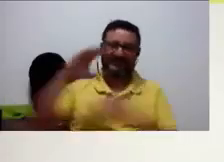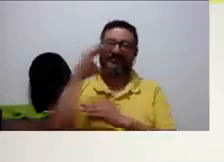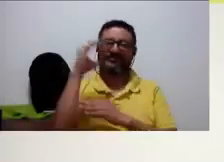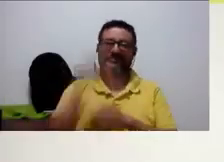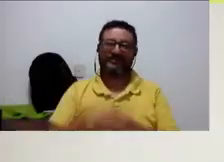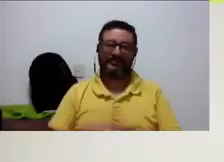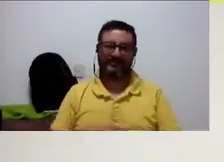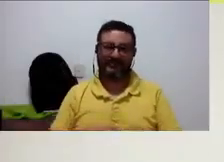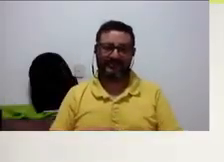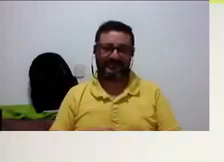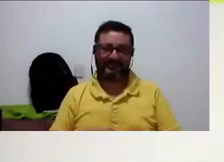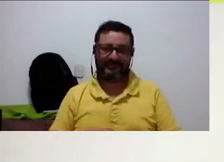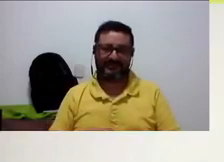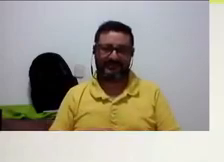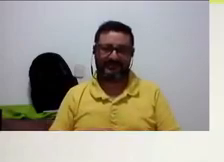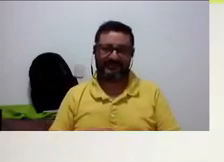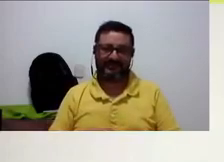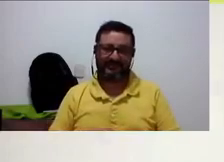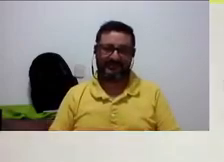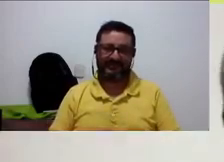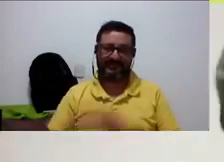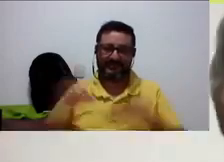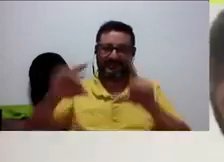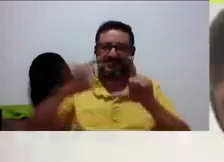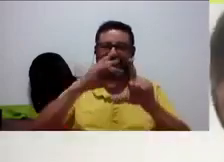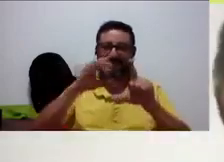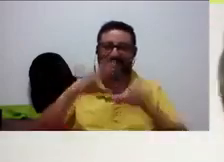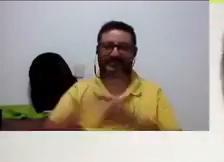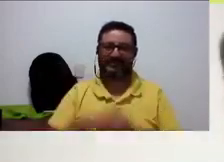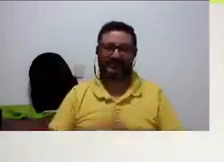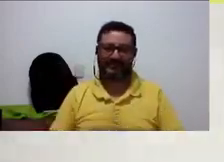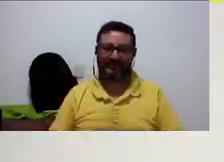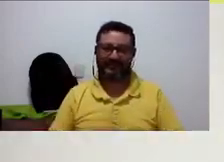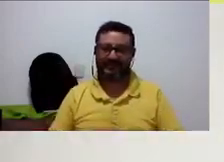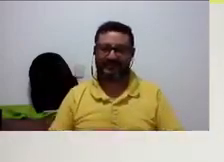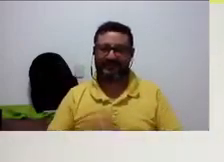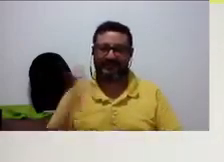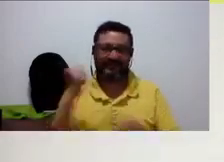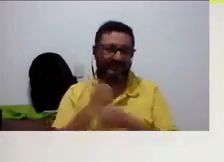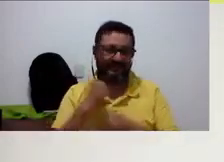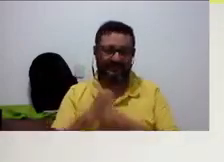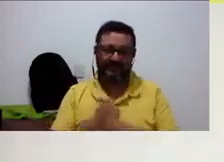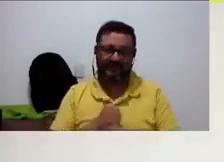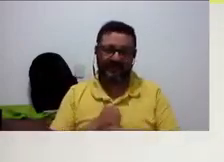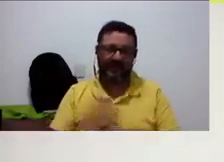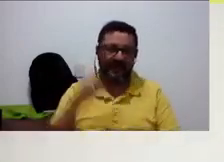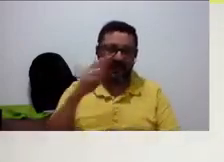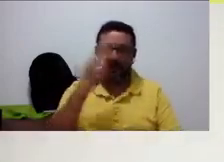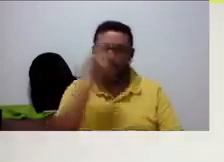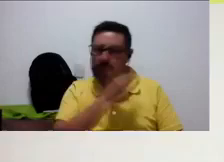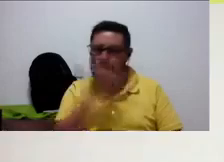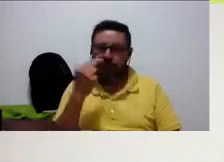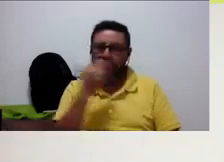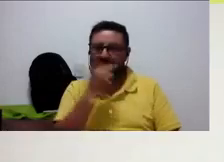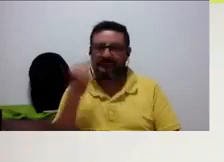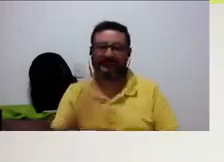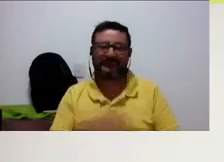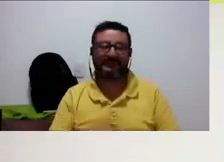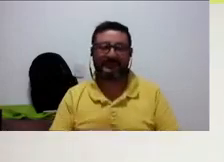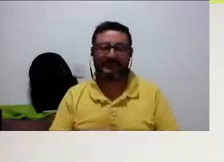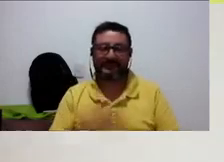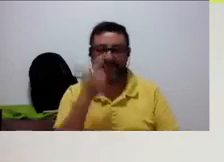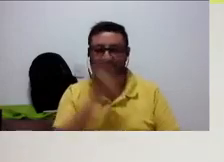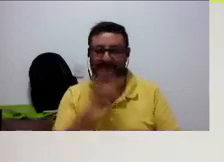sea una competencia virtual, o sea, unos Juegos Olímpicos, yo siempre soy full comprometido. Entonces me genera mucha ilusión